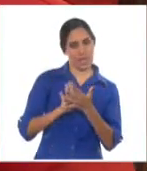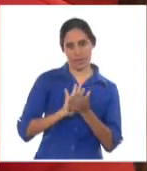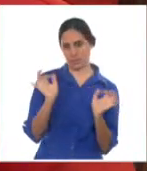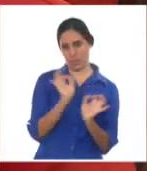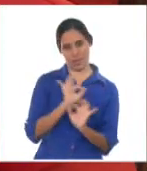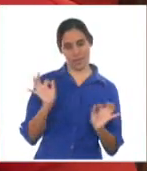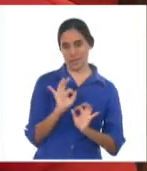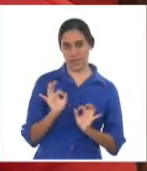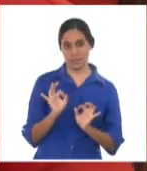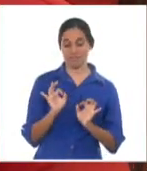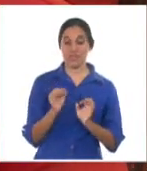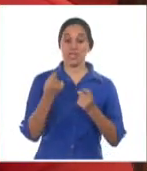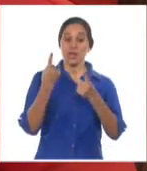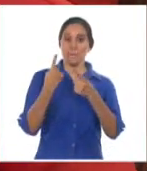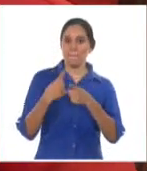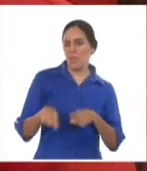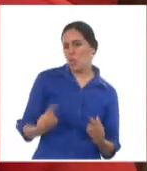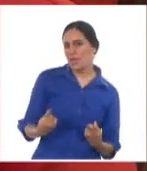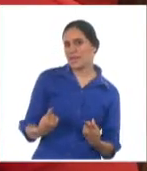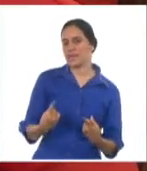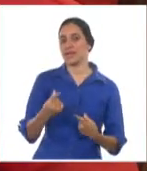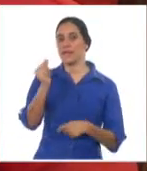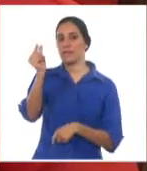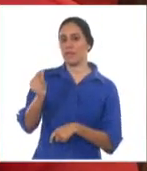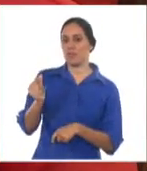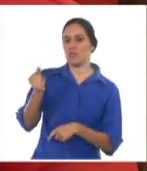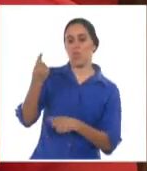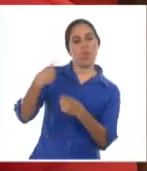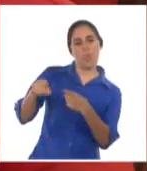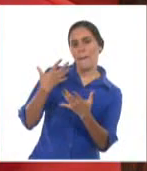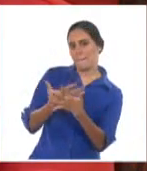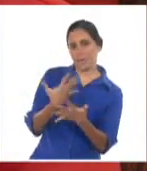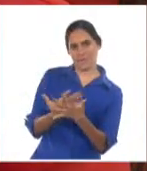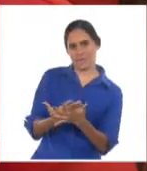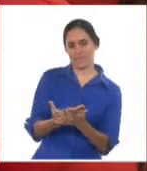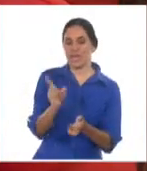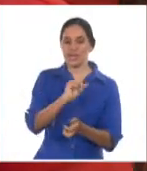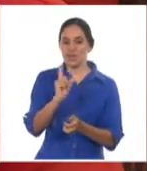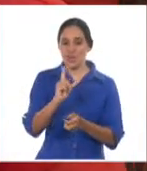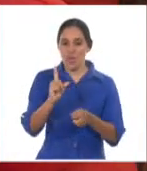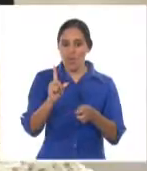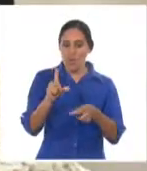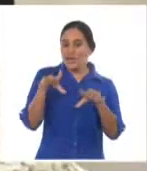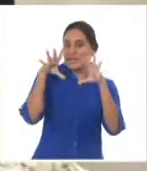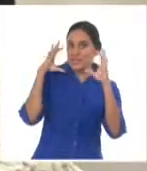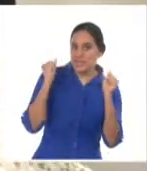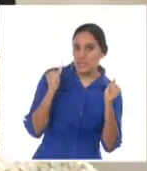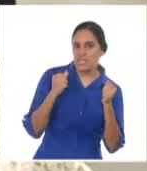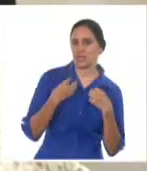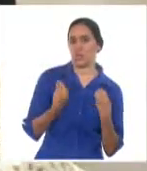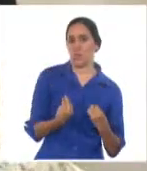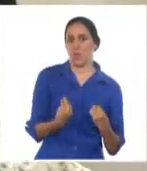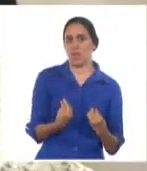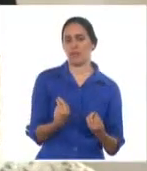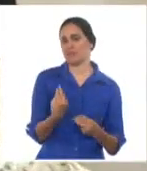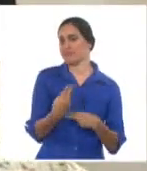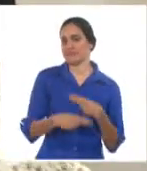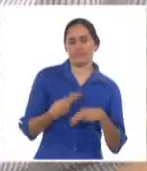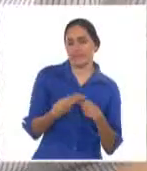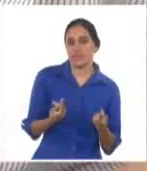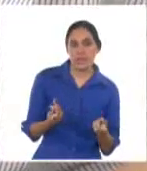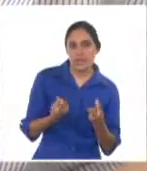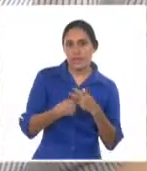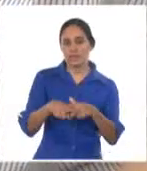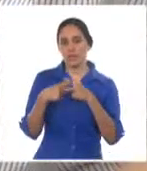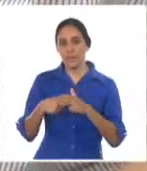hay organismos que no han interiorizado que es en la base donde se presentan las dificultades, están las